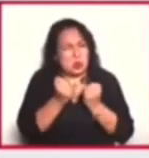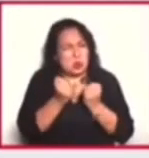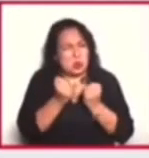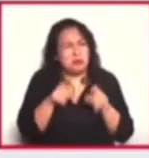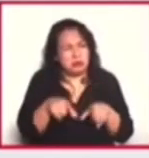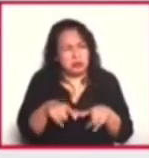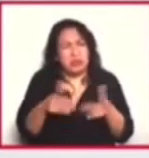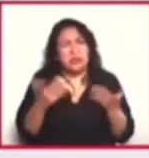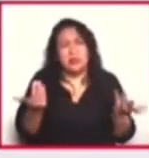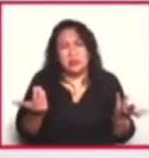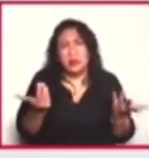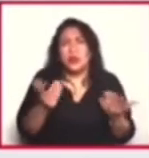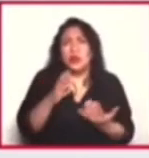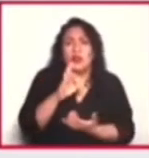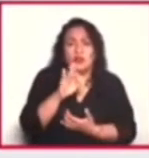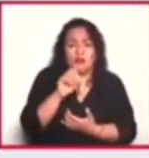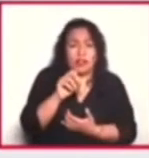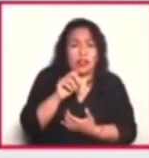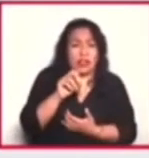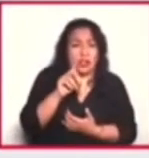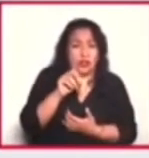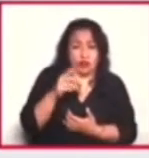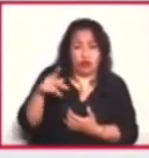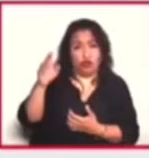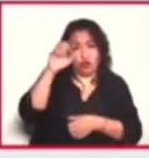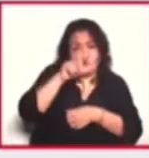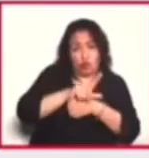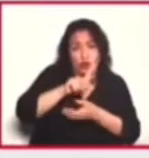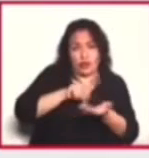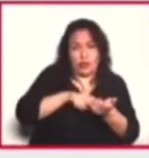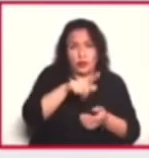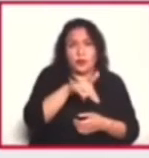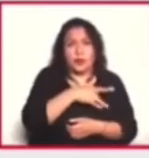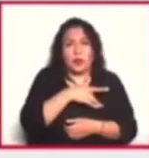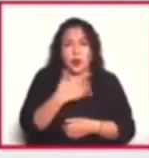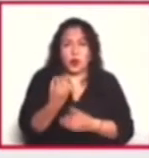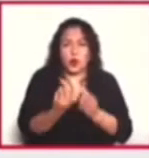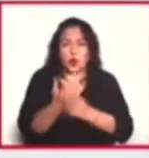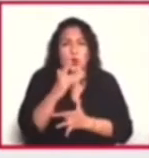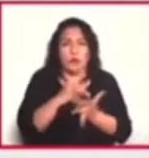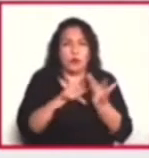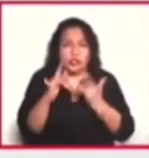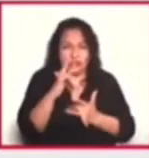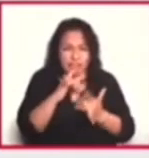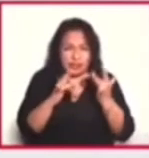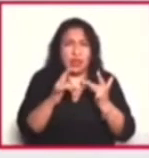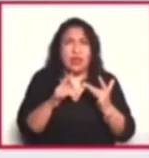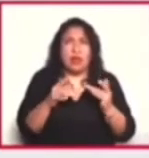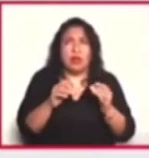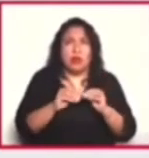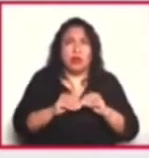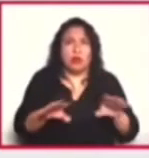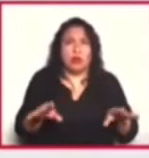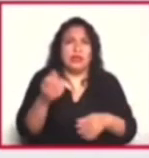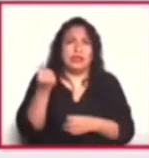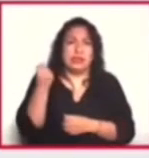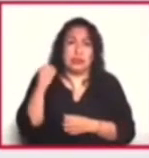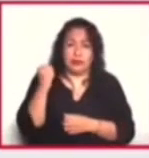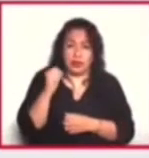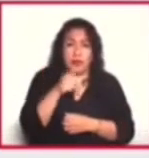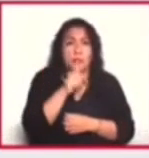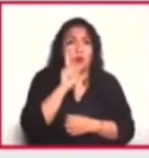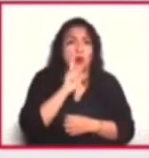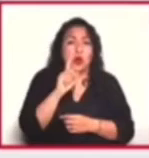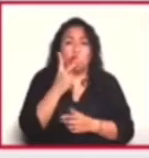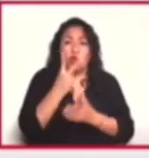eres la nuestra cultura. En Du Coração, su reciente producción discográfica lanzada en septiembre, Sara Correia realiza un dueto con